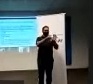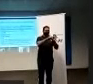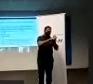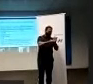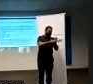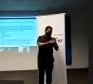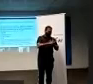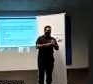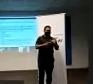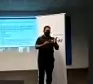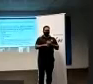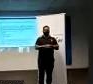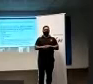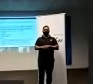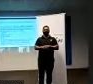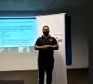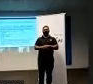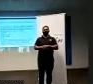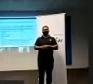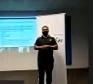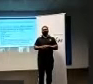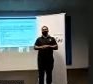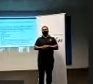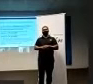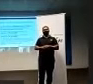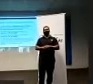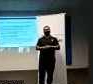la muestra fue pequeño. Siguiente, por favor.